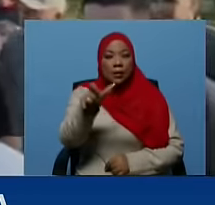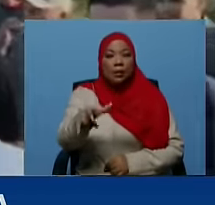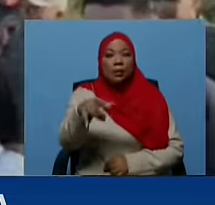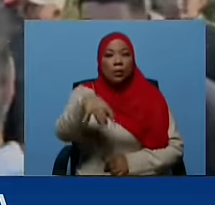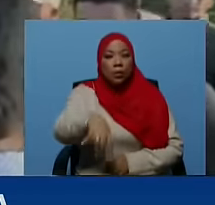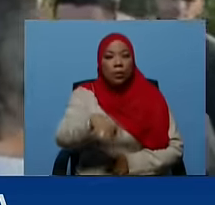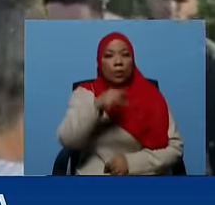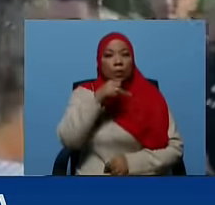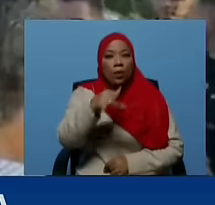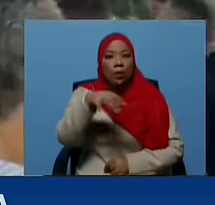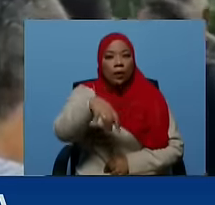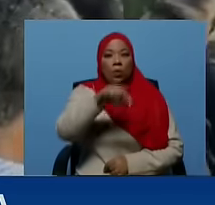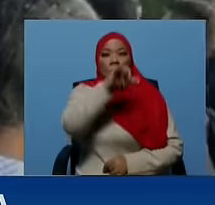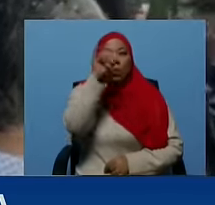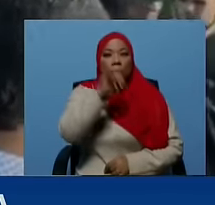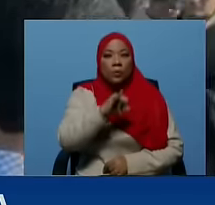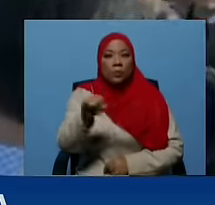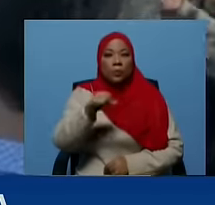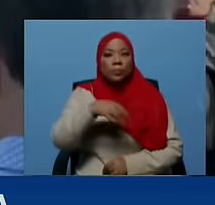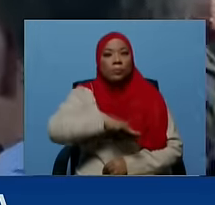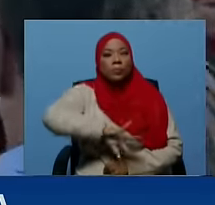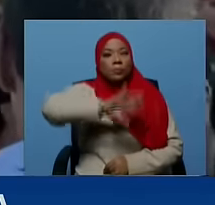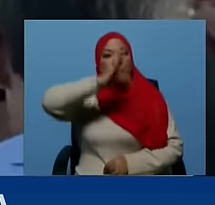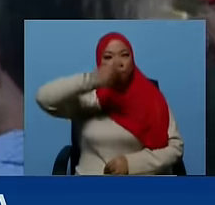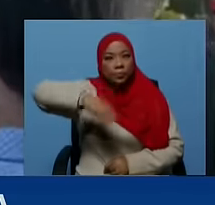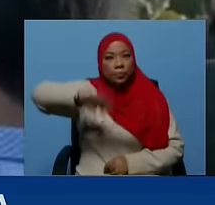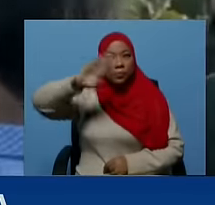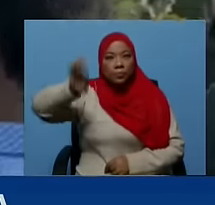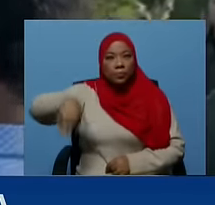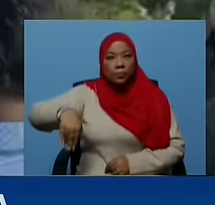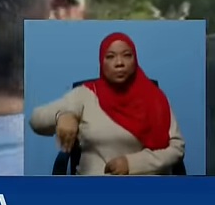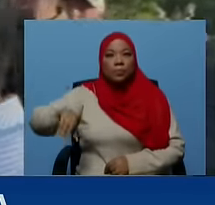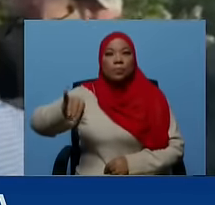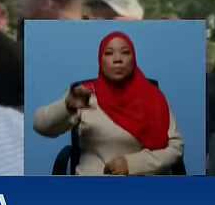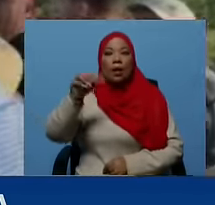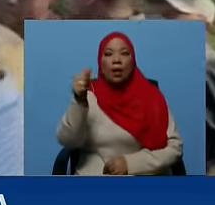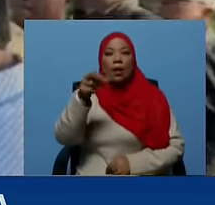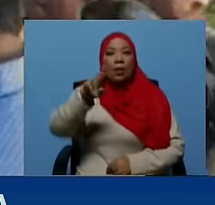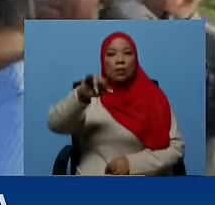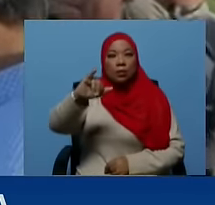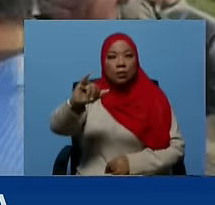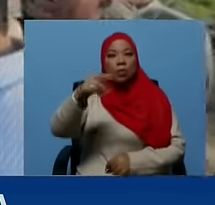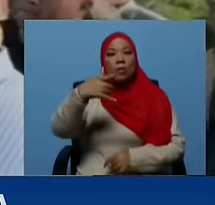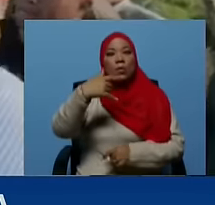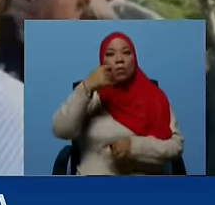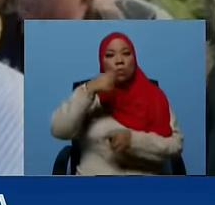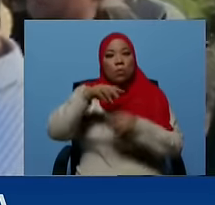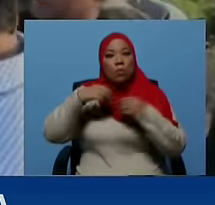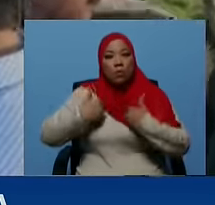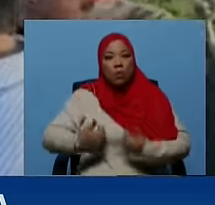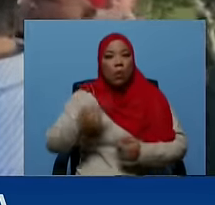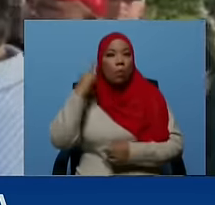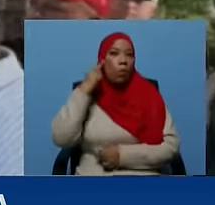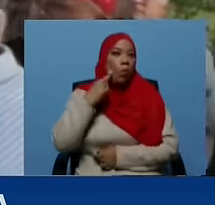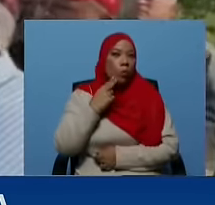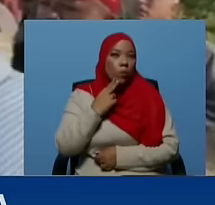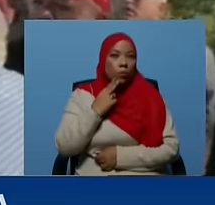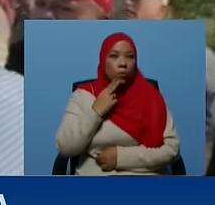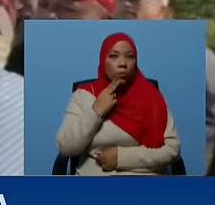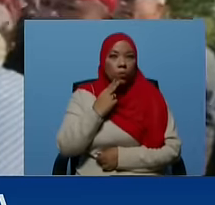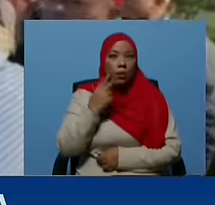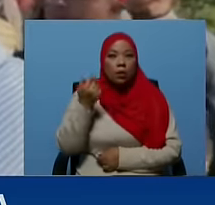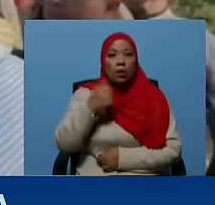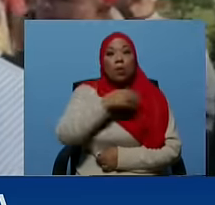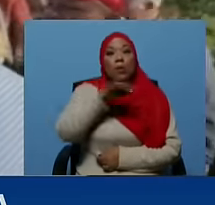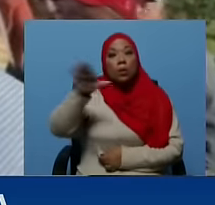elador subió por esta montaña esta montaña llegar a arira en el samán de ceniza descansó Simón Bolívar segú la historia fue la